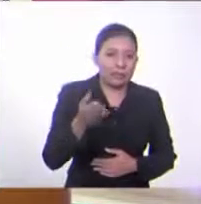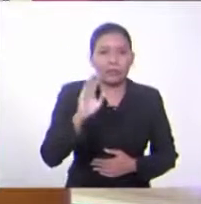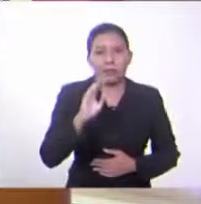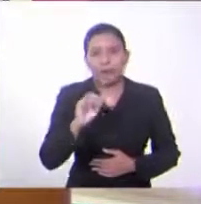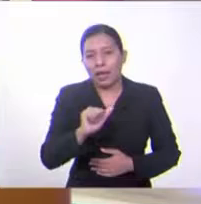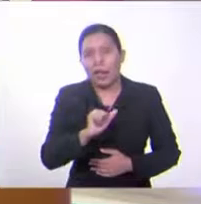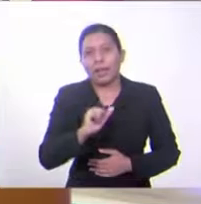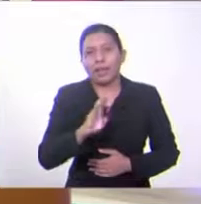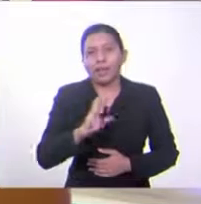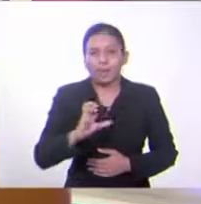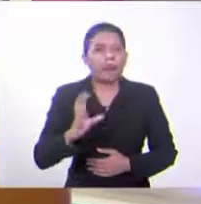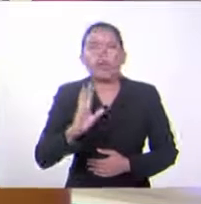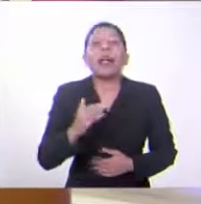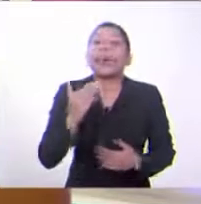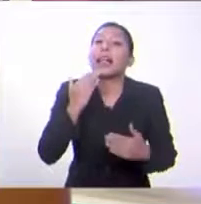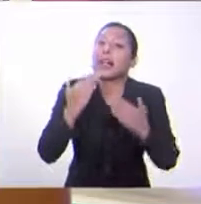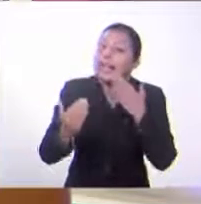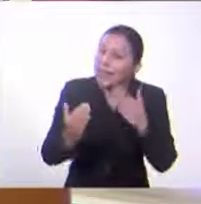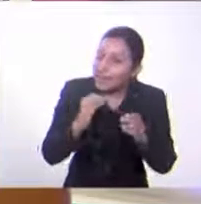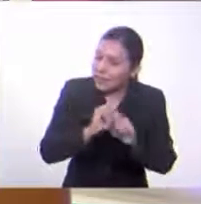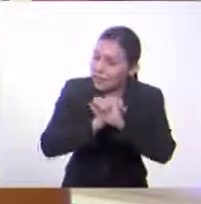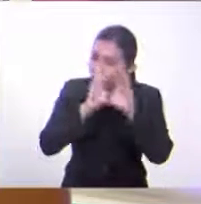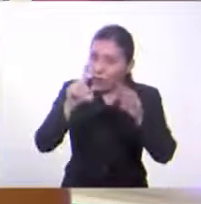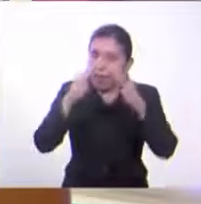pero hago la aclaración para que en casa